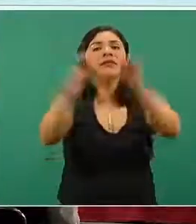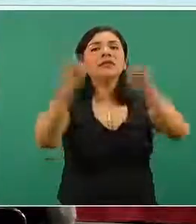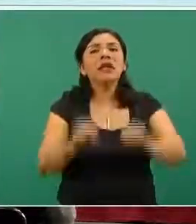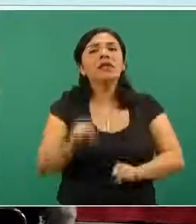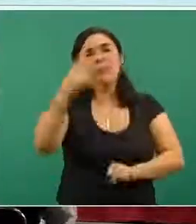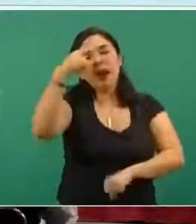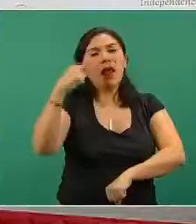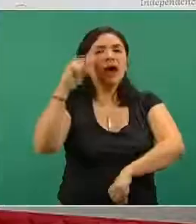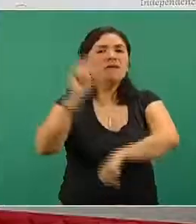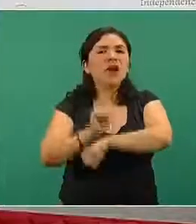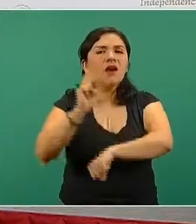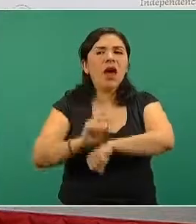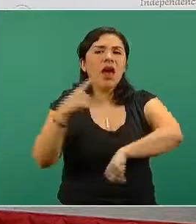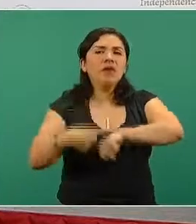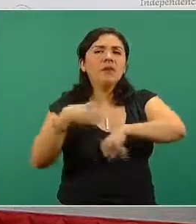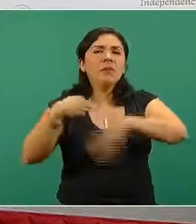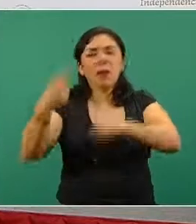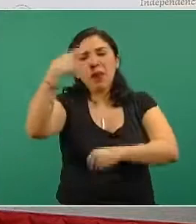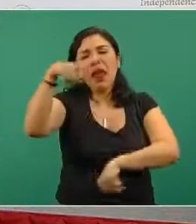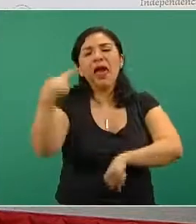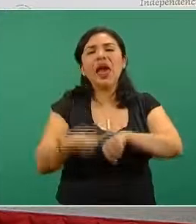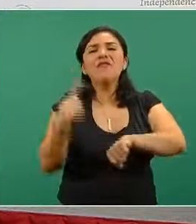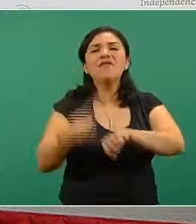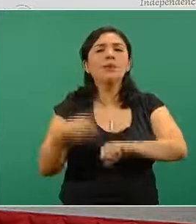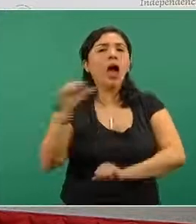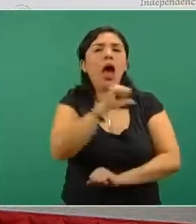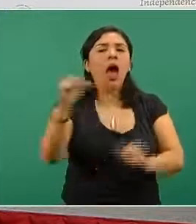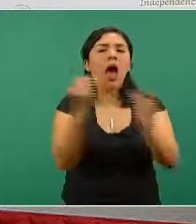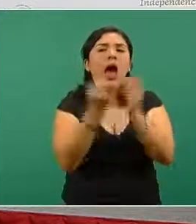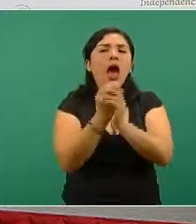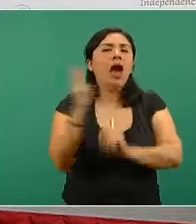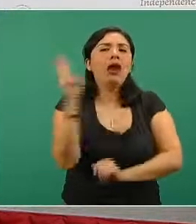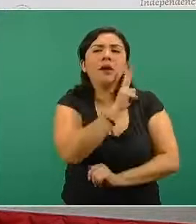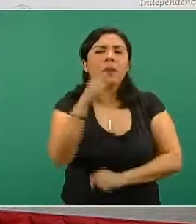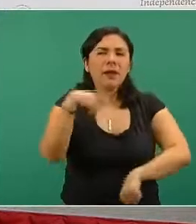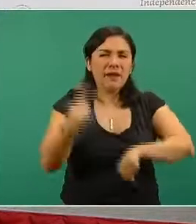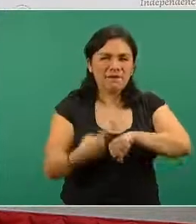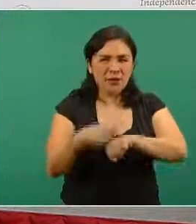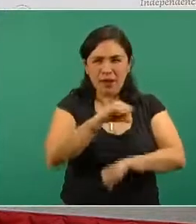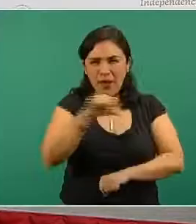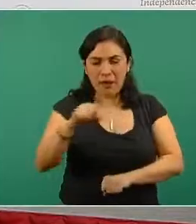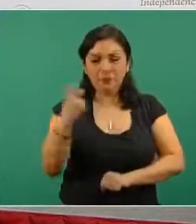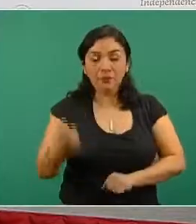Sistema de Vigilancia Epidemiológica de Enfermedad Respiratoria Viral.